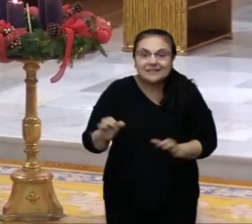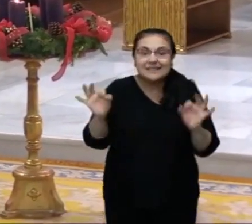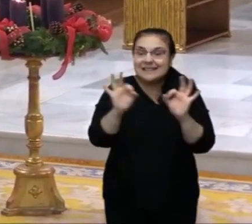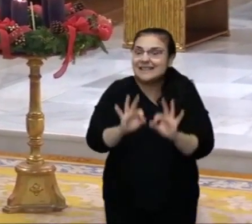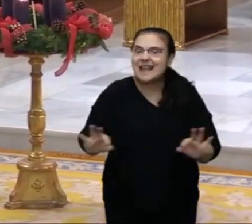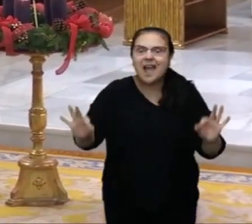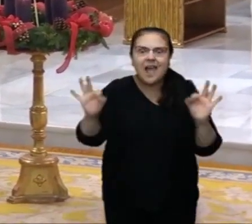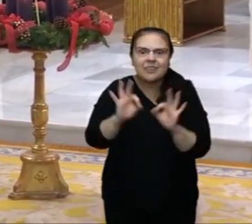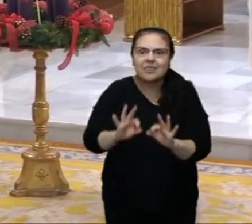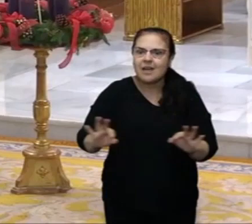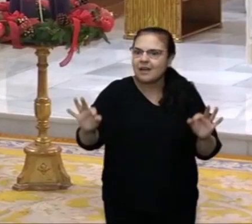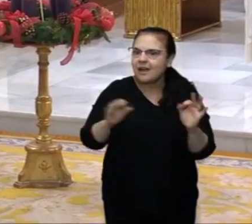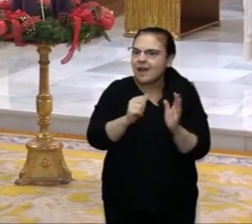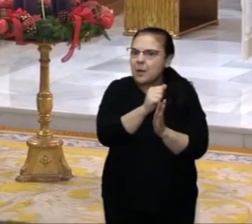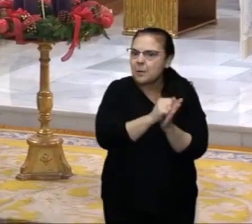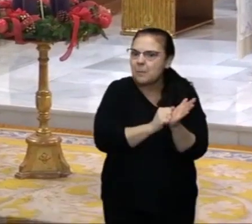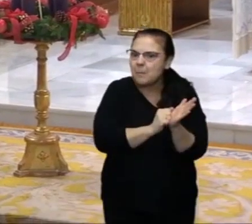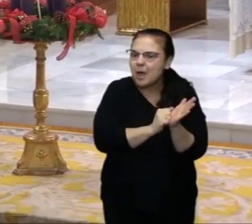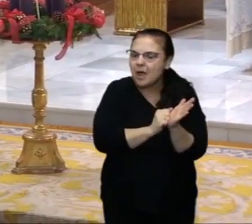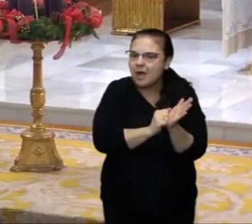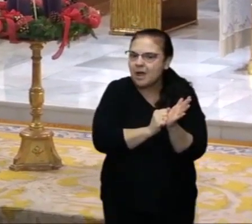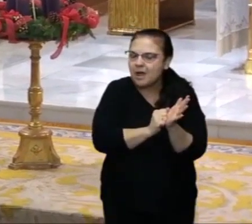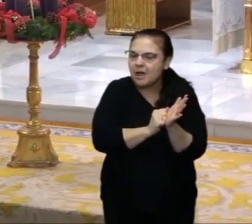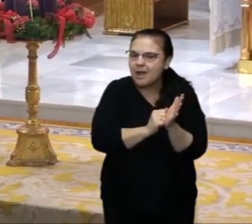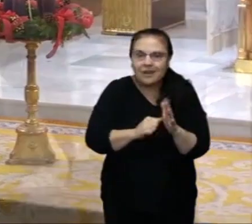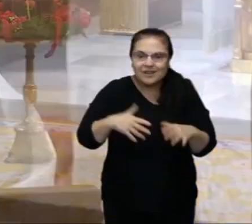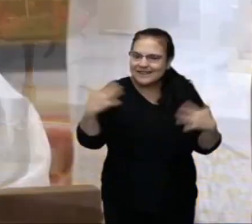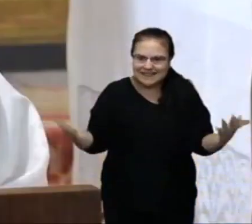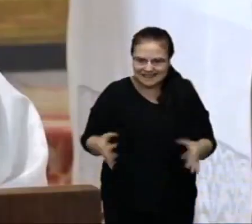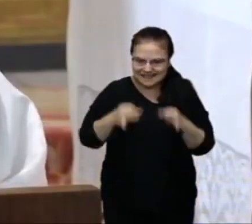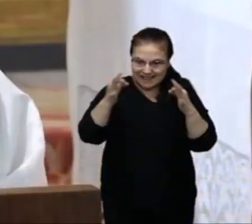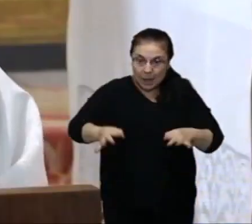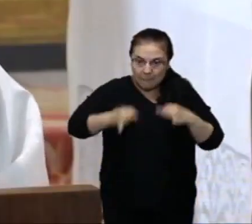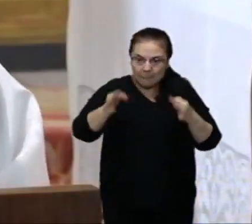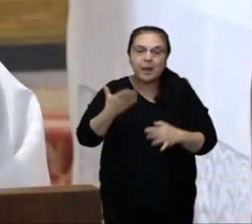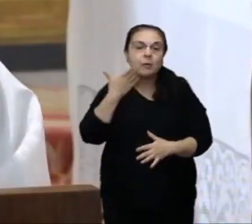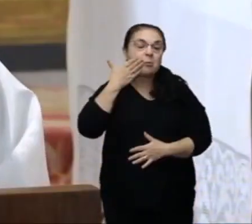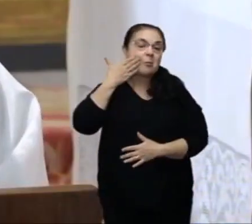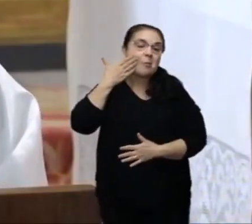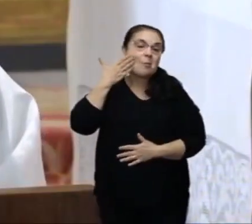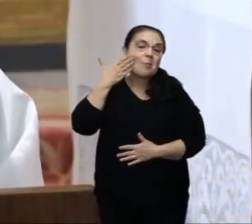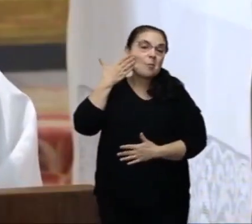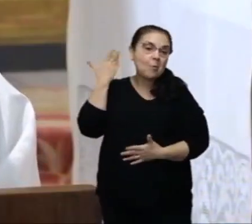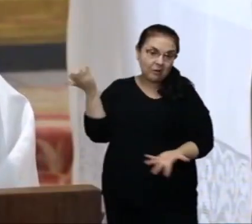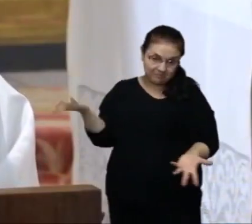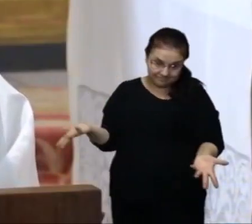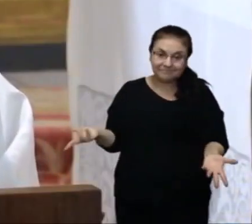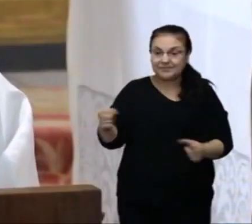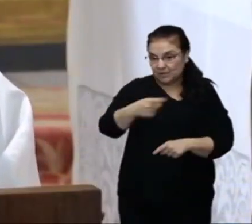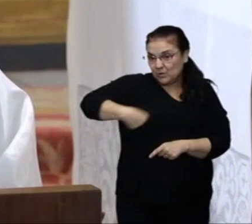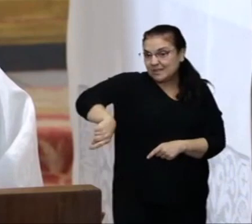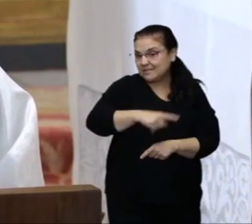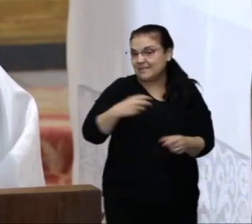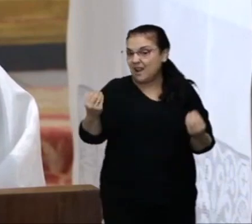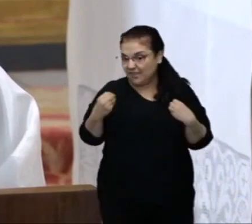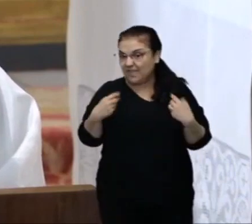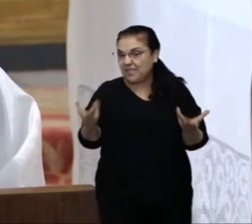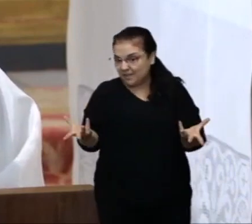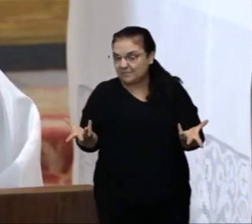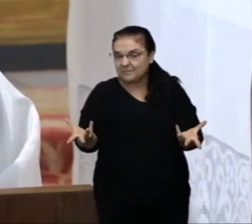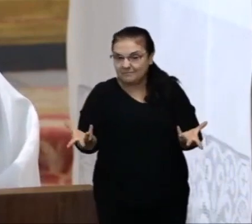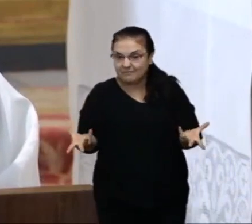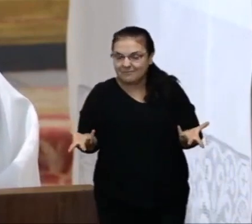Pero nosotros tenemos siempre ese empujón de orgullo que va saliendo continuamente en nuestra vida. Y es maravilloso